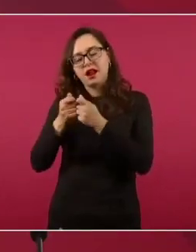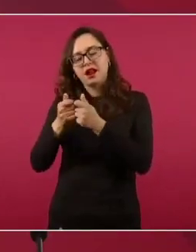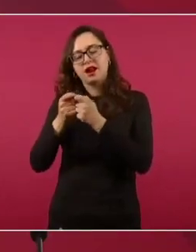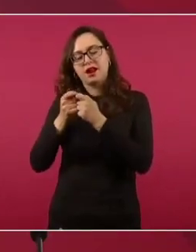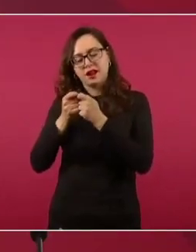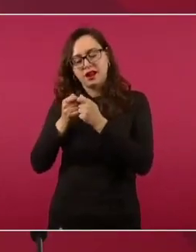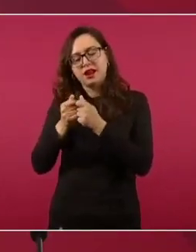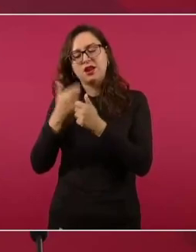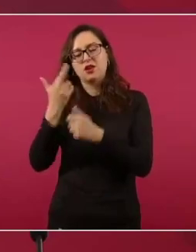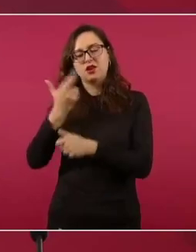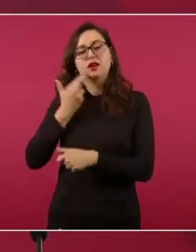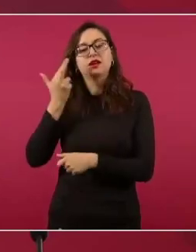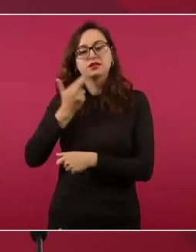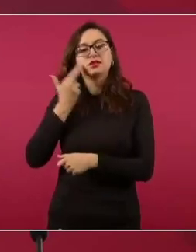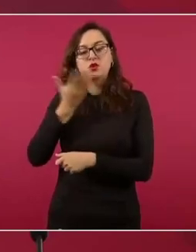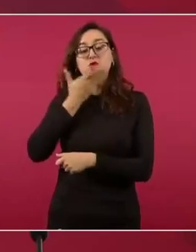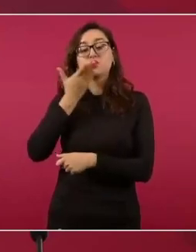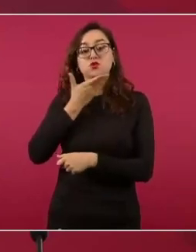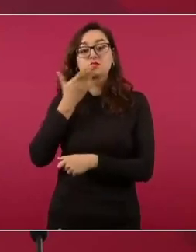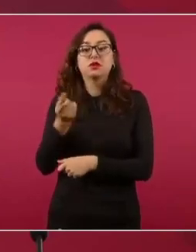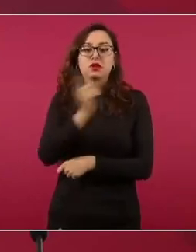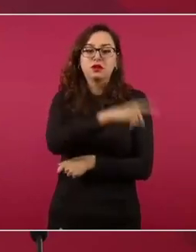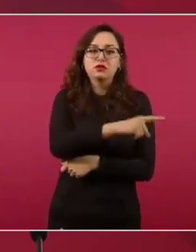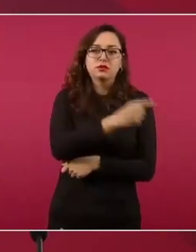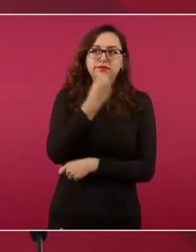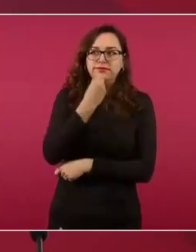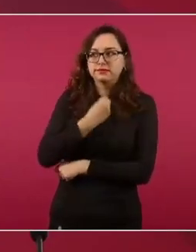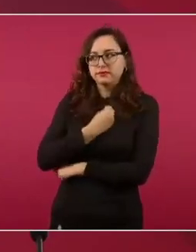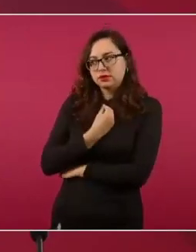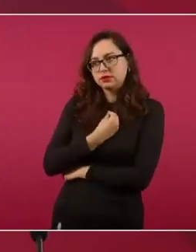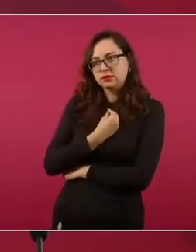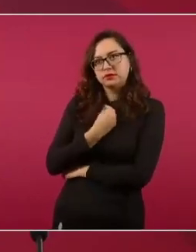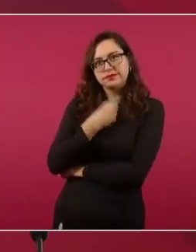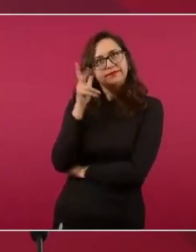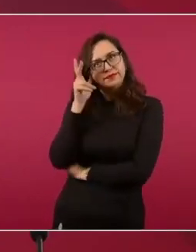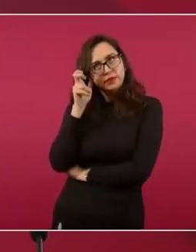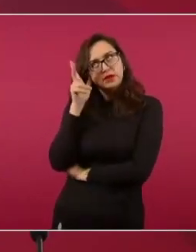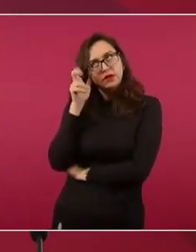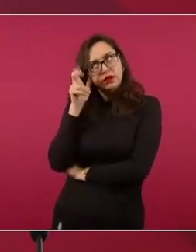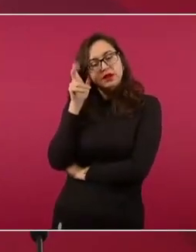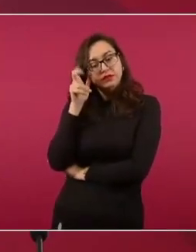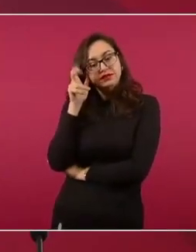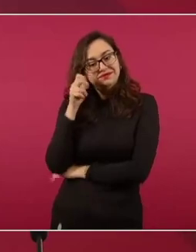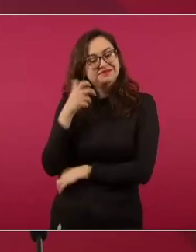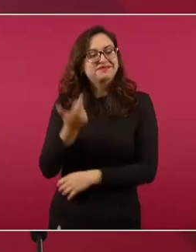grabar todo eso, ¿eh? Pero siempre sí